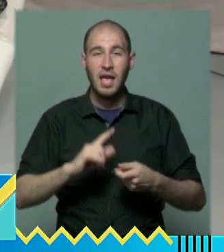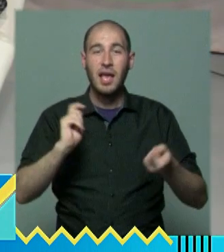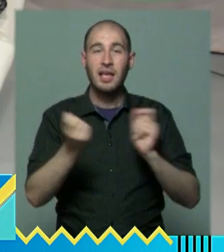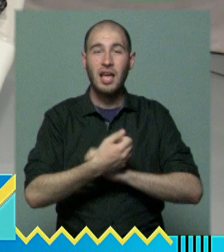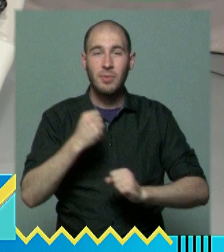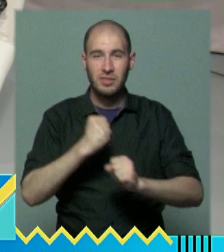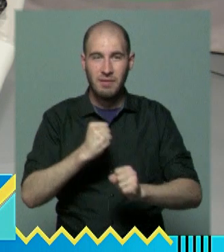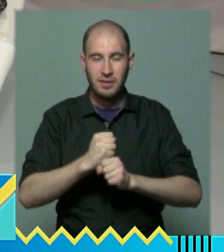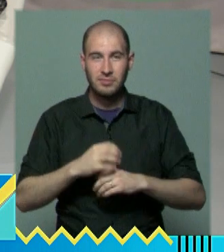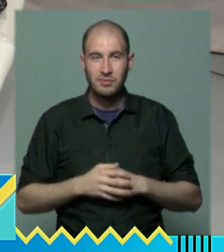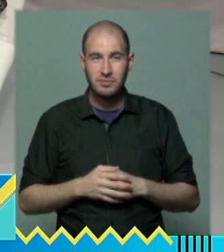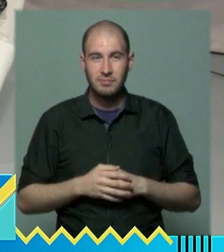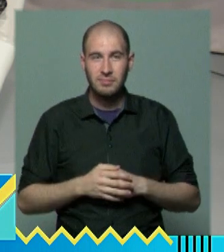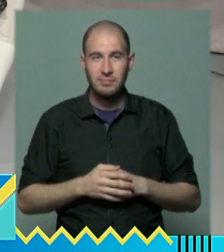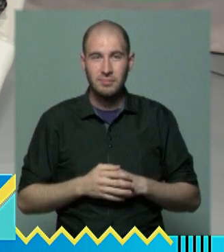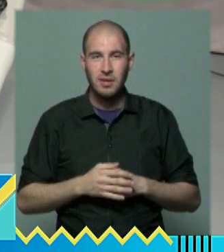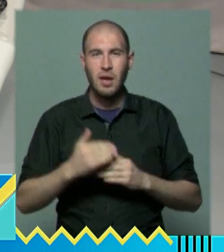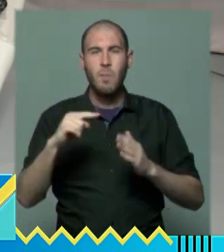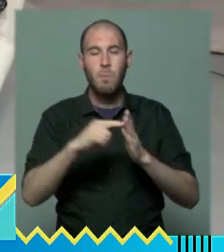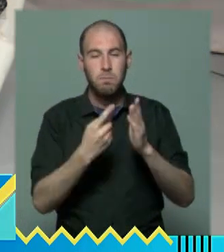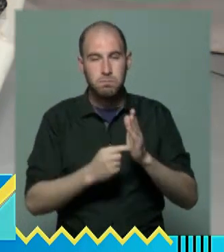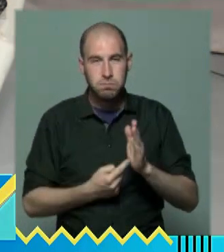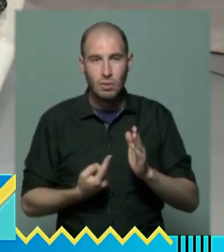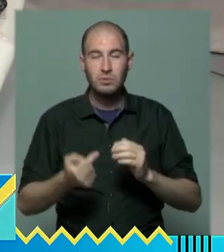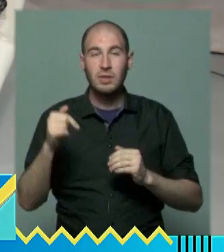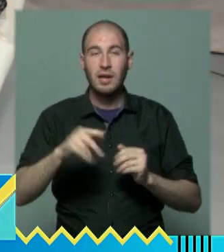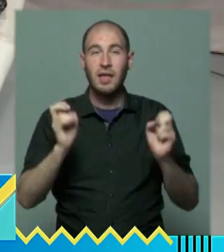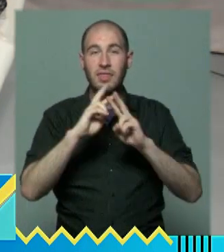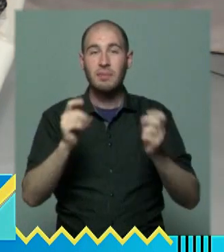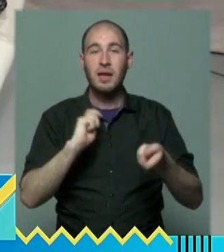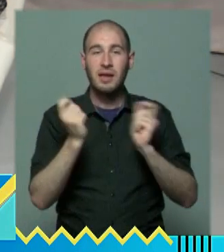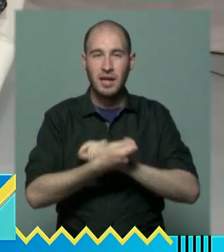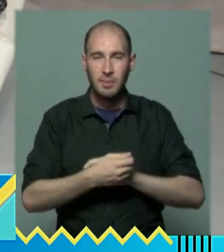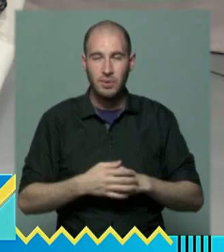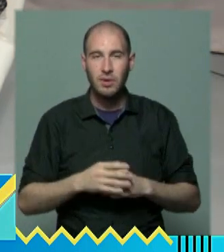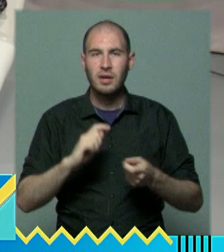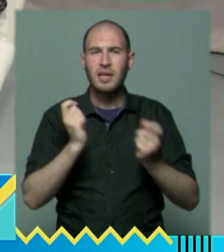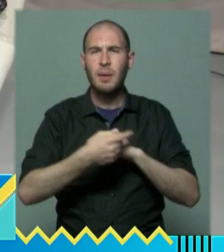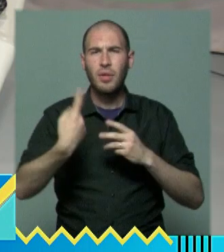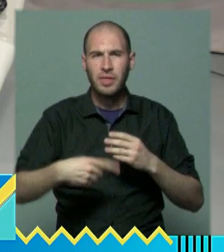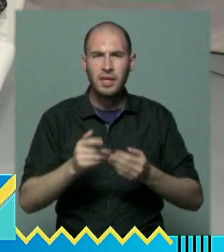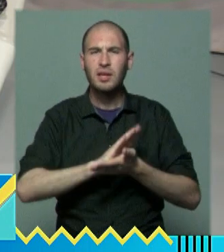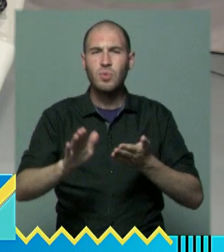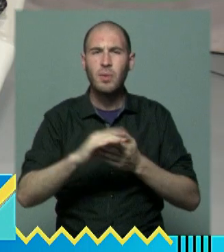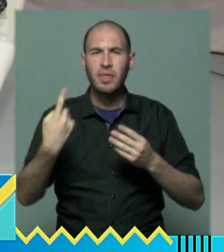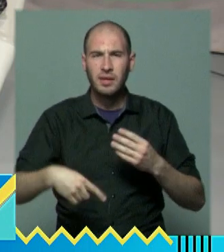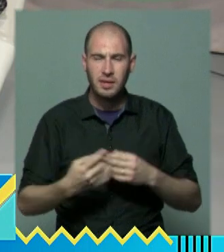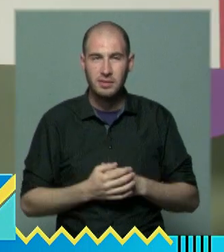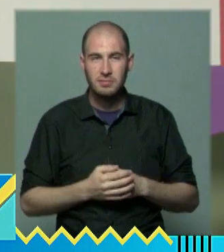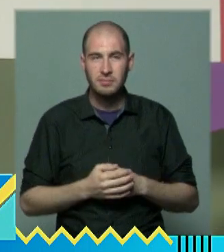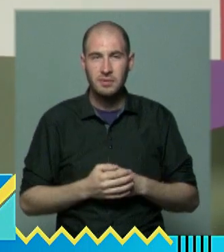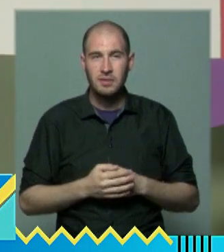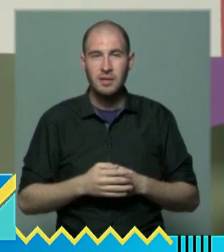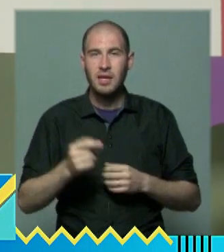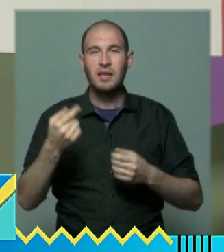reforma laboral y los principales puntos a tener en cuenta en cuanto a esta nueva reforma. ¿Qué va a cambiar? ¿Qué aparece como nuevo? ¿Qué sigue siendo